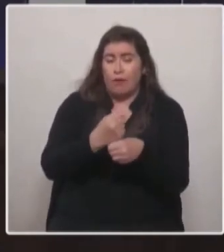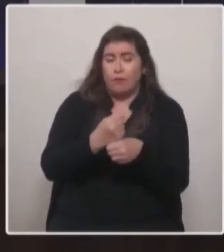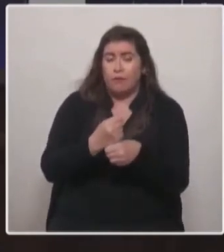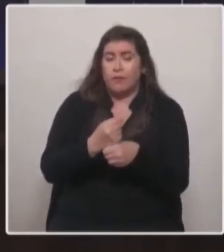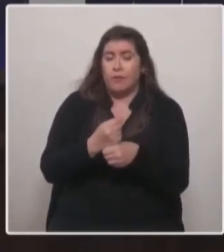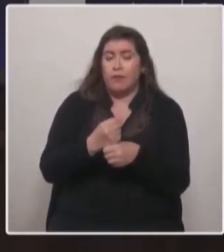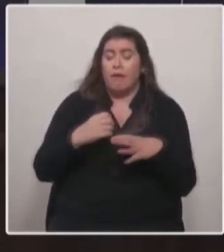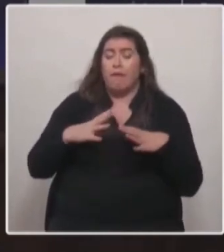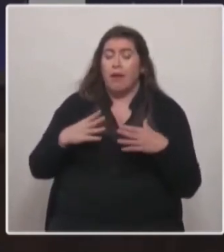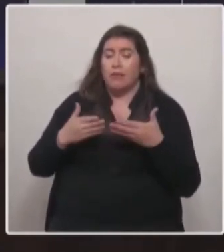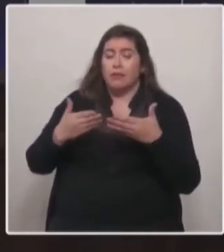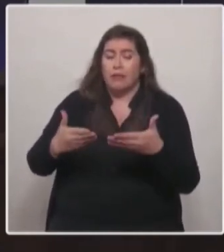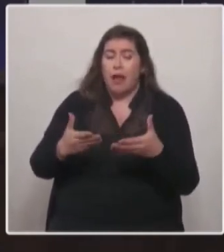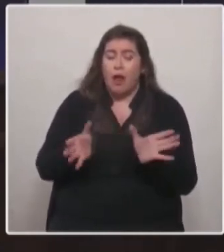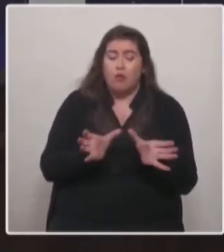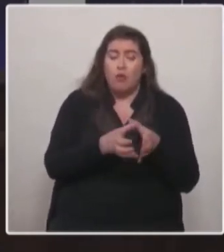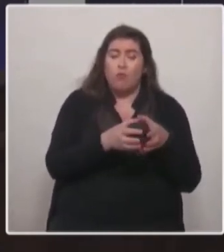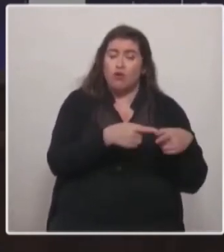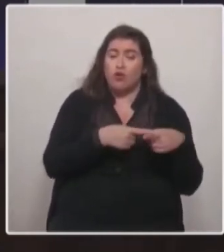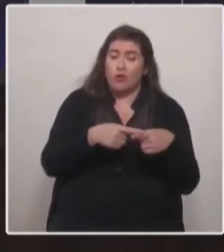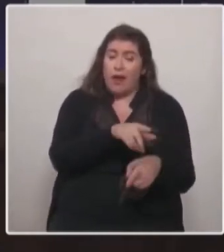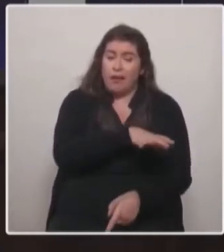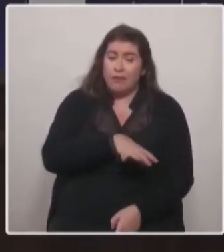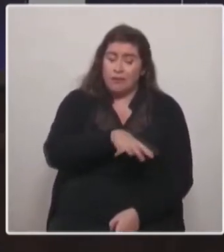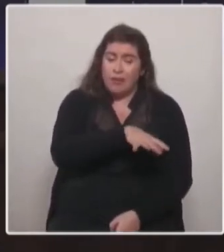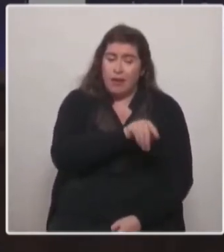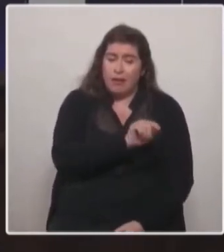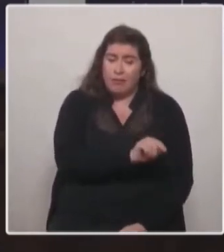Felicitar al colectivo socialista por